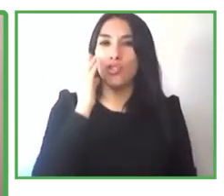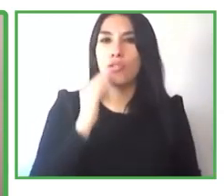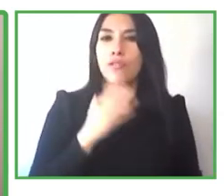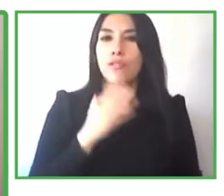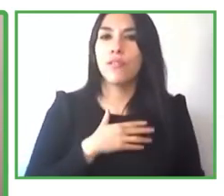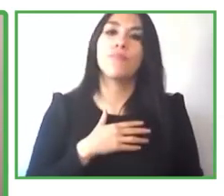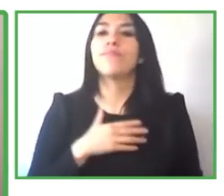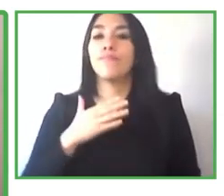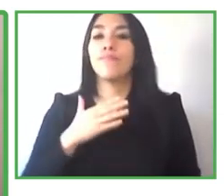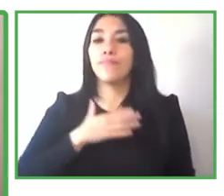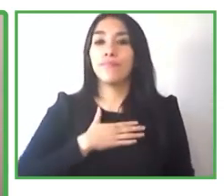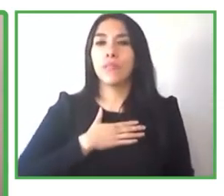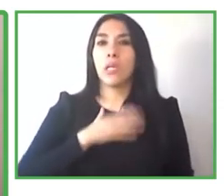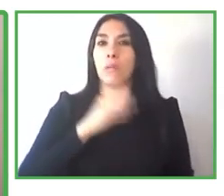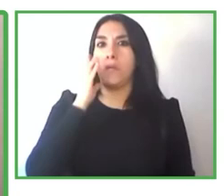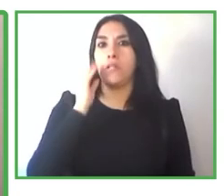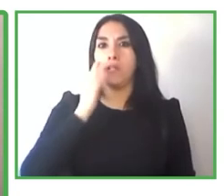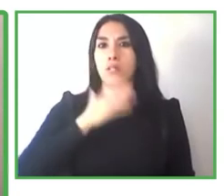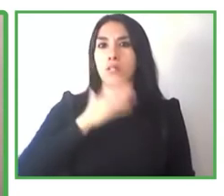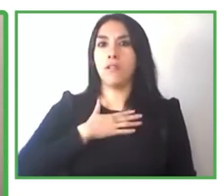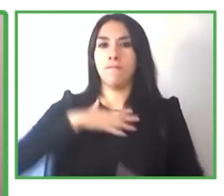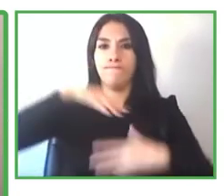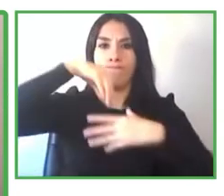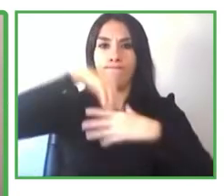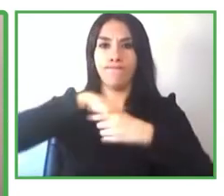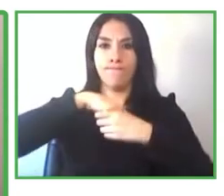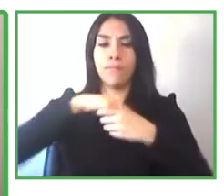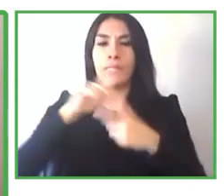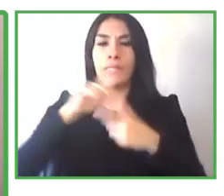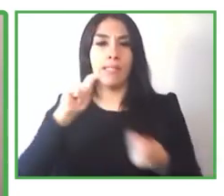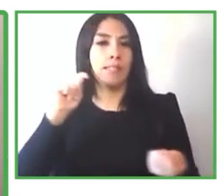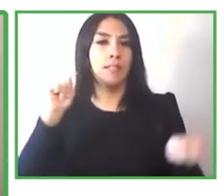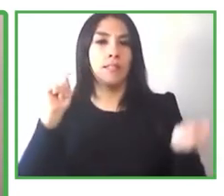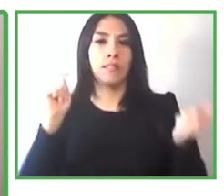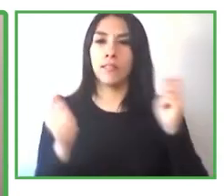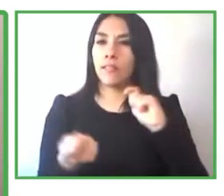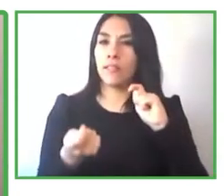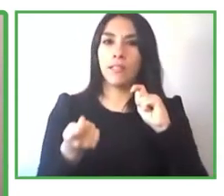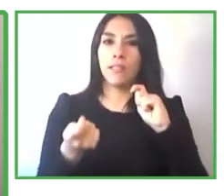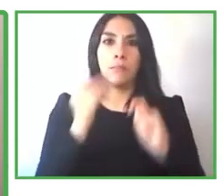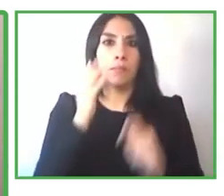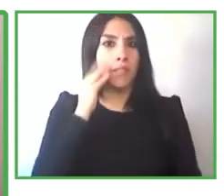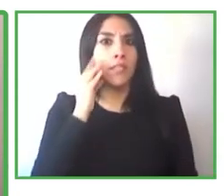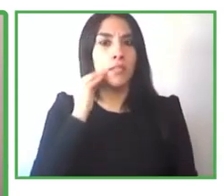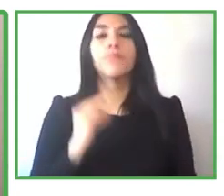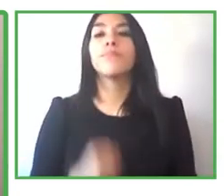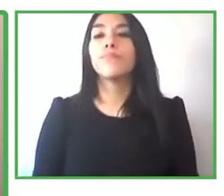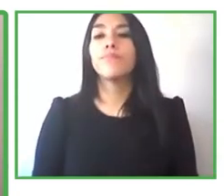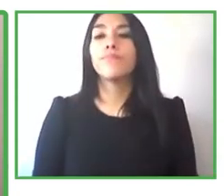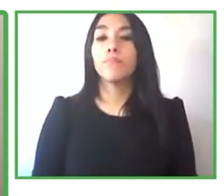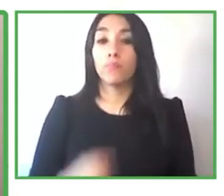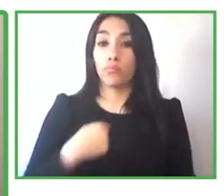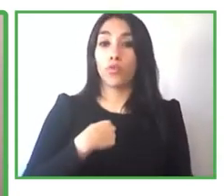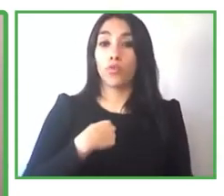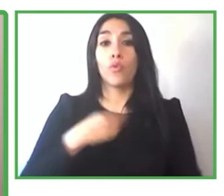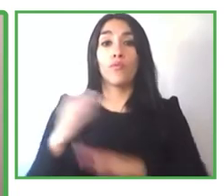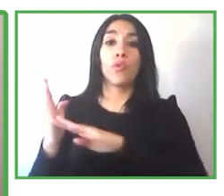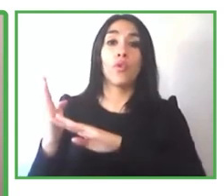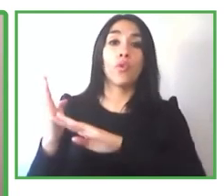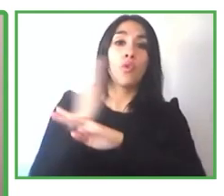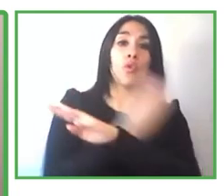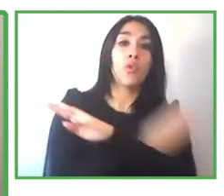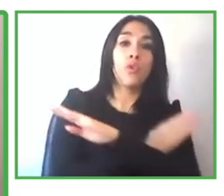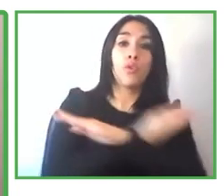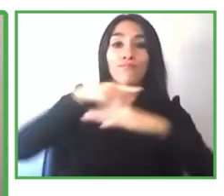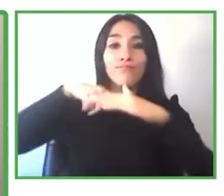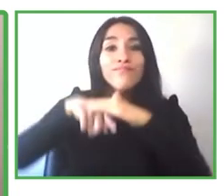que ha cambiado mi confianza. Yo antes de entrar a Trinity estaba asustadísimo de ir a